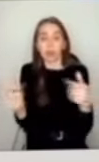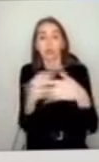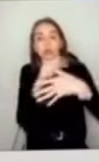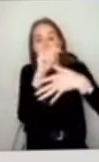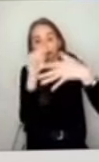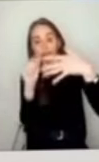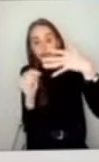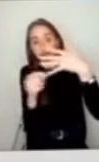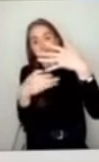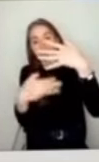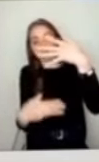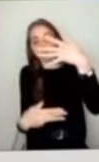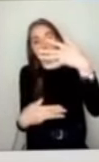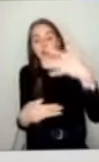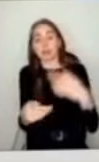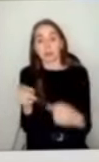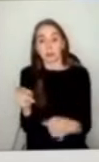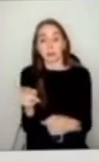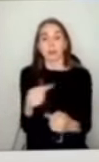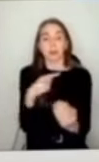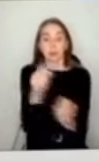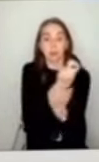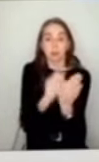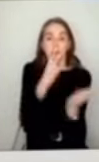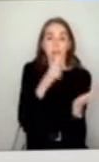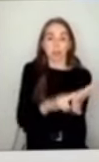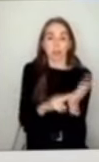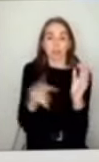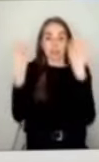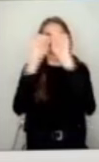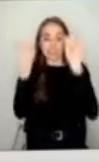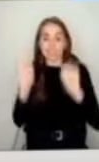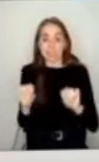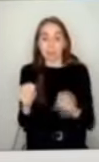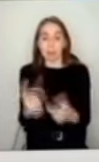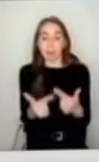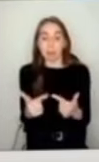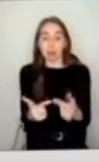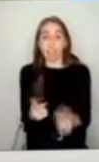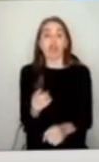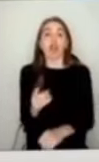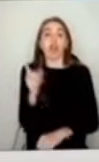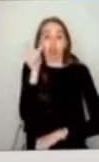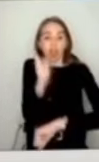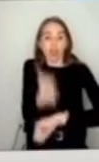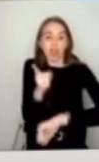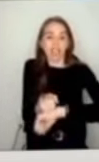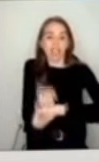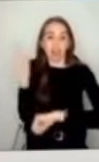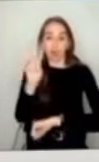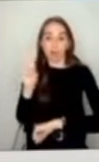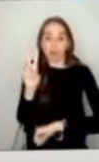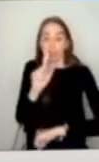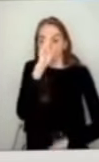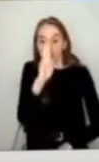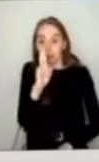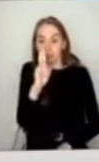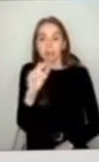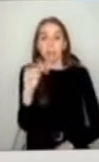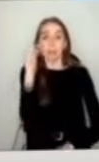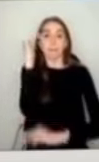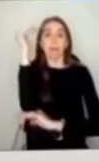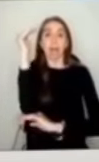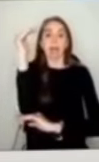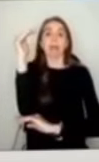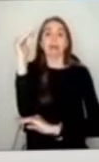esta manera, dice esta nota, un sistema político, en este caso una dictadura, que no respeta la soberanía y voluntad popular, al